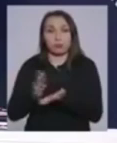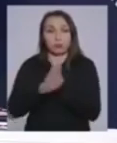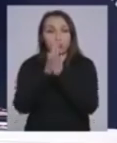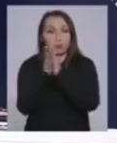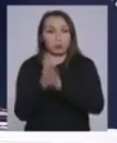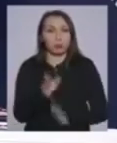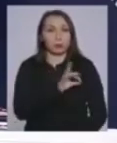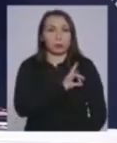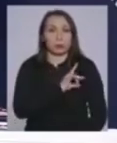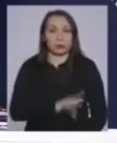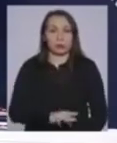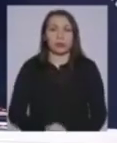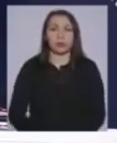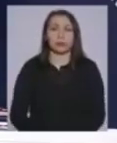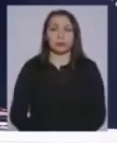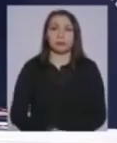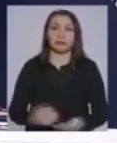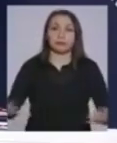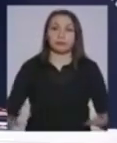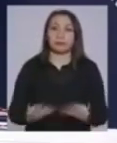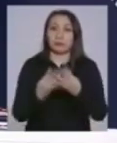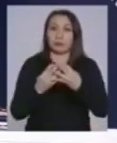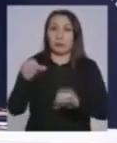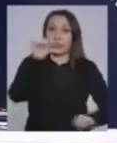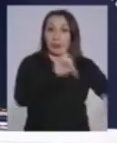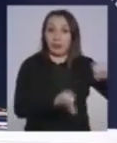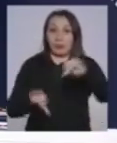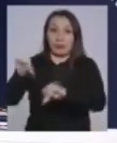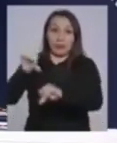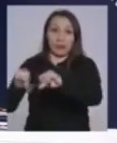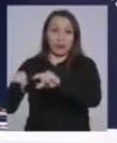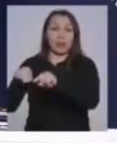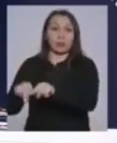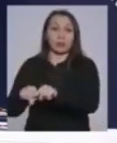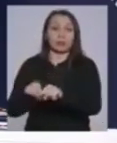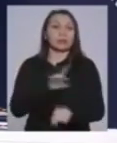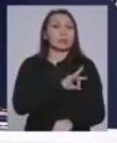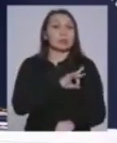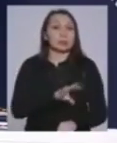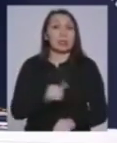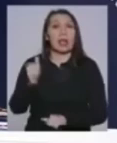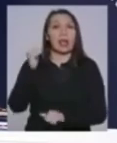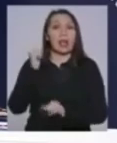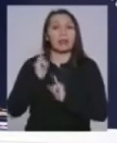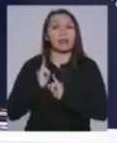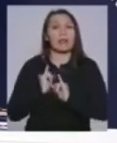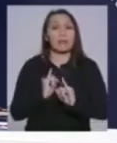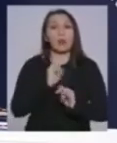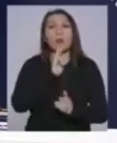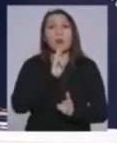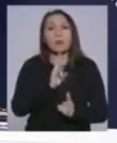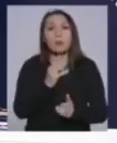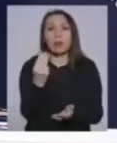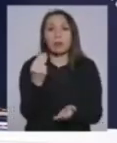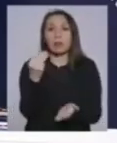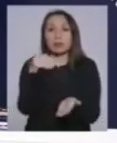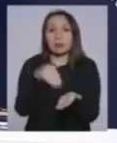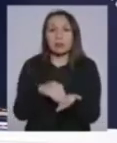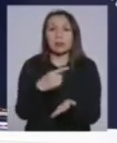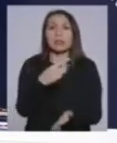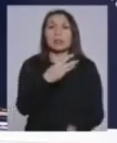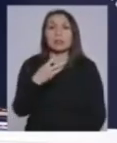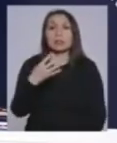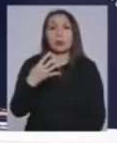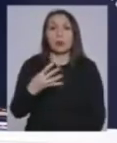país. En cuanto a la red de laboratorios de Chile, ayer se informaron los resultados de